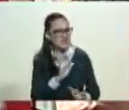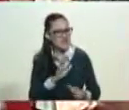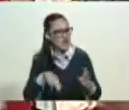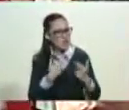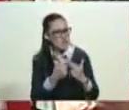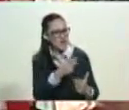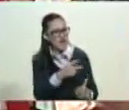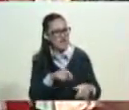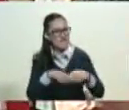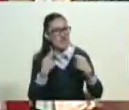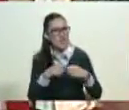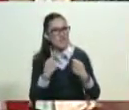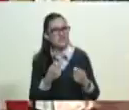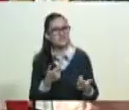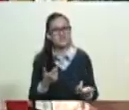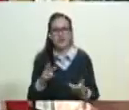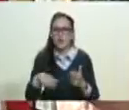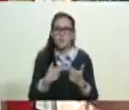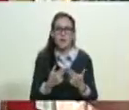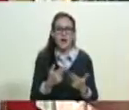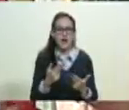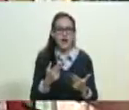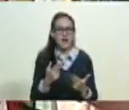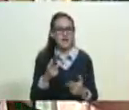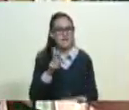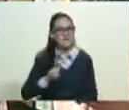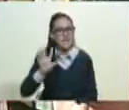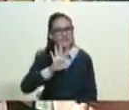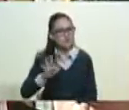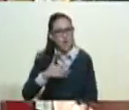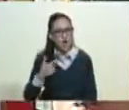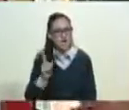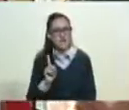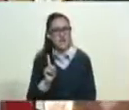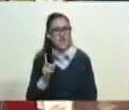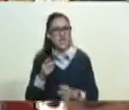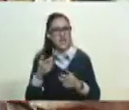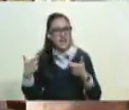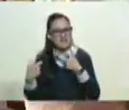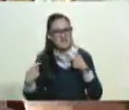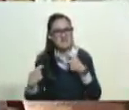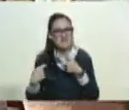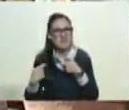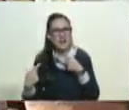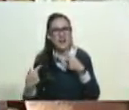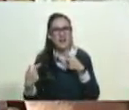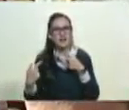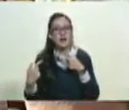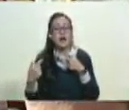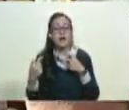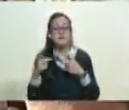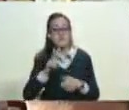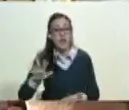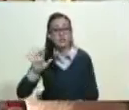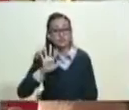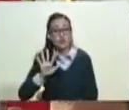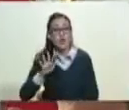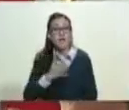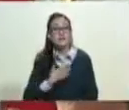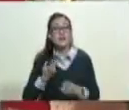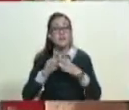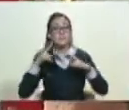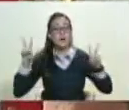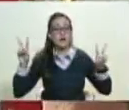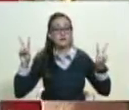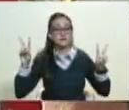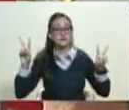violencia. El pueblo de Venezuela no quiere la guerra. El pueblo de Venezuela quiere la paz. Y el mensaje ha sido